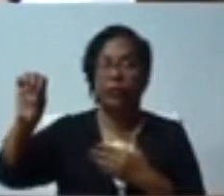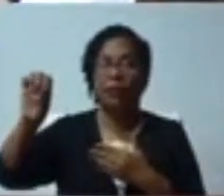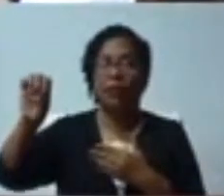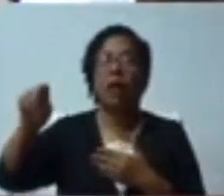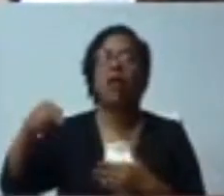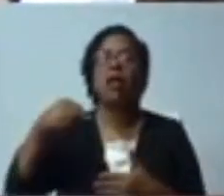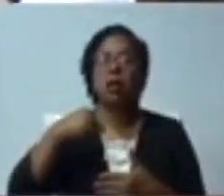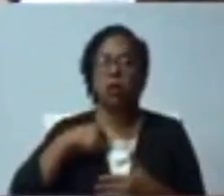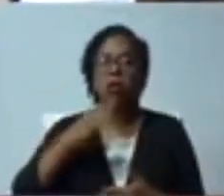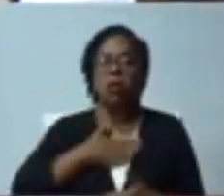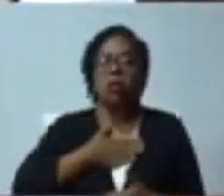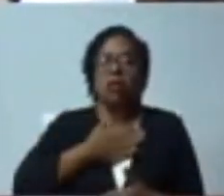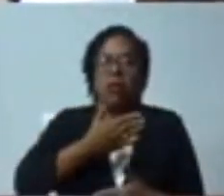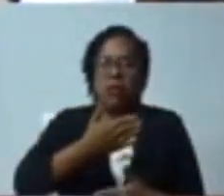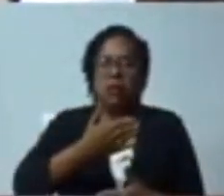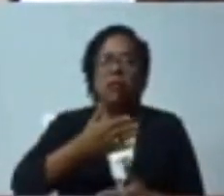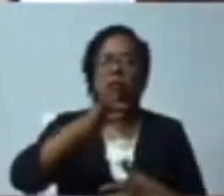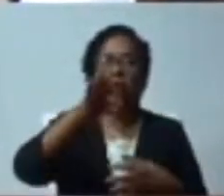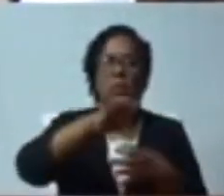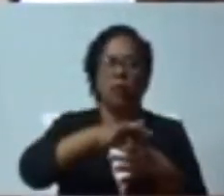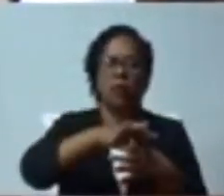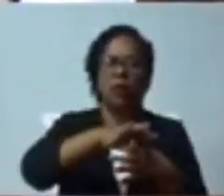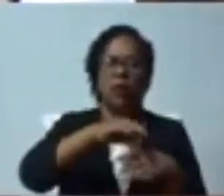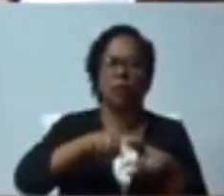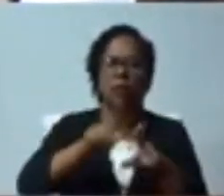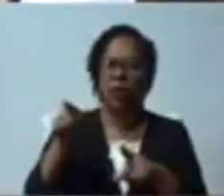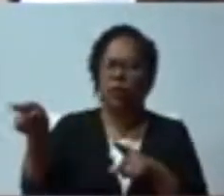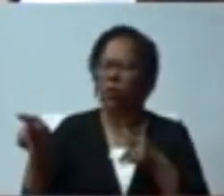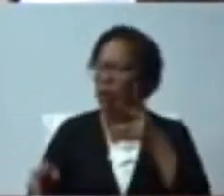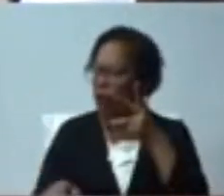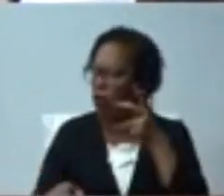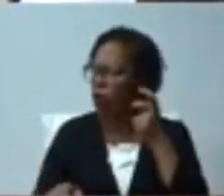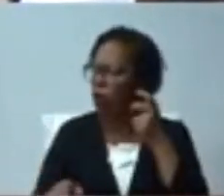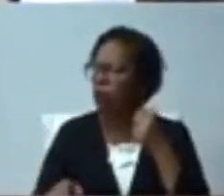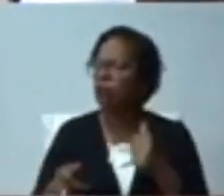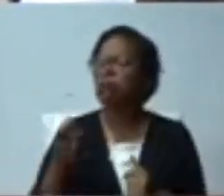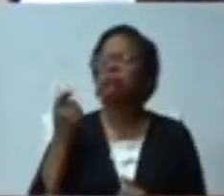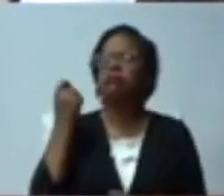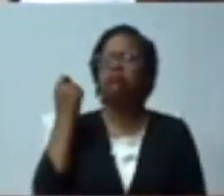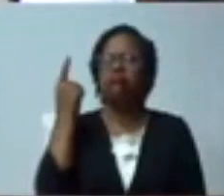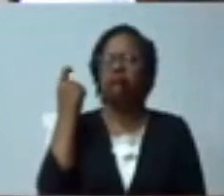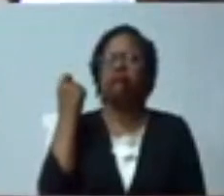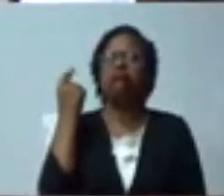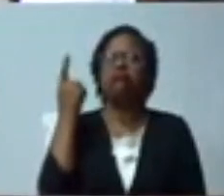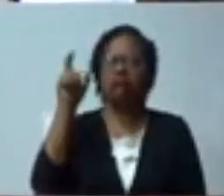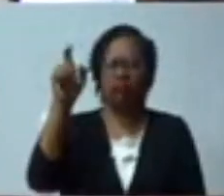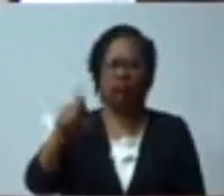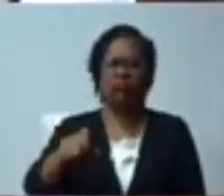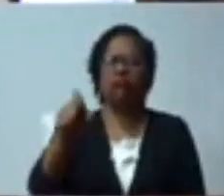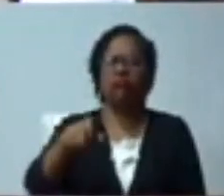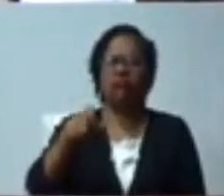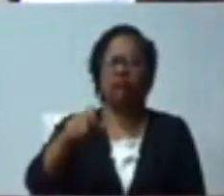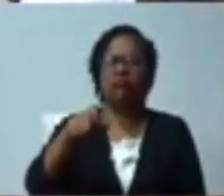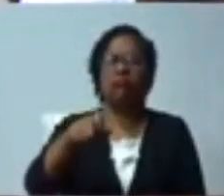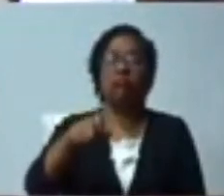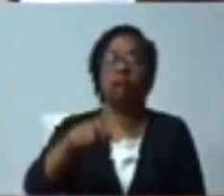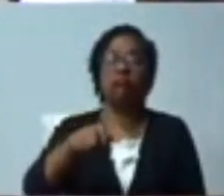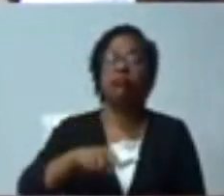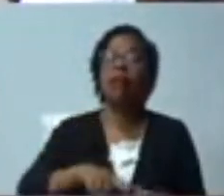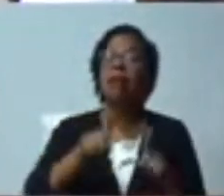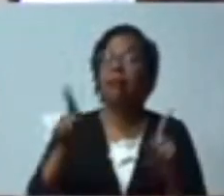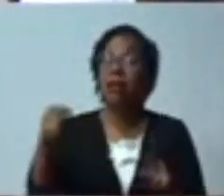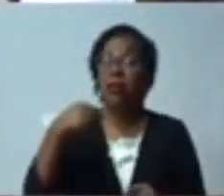de votar. Pero después de su turno comprendí que era necesario. Pero a mí me parece que este caso